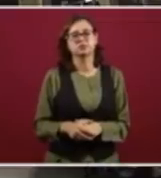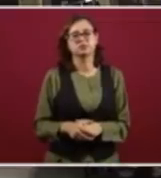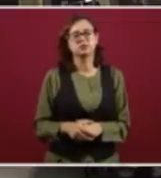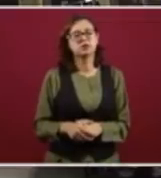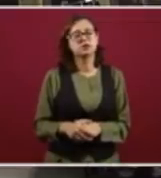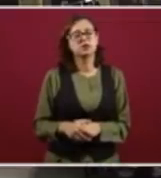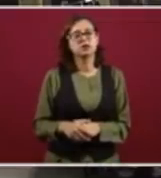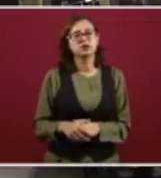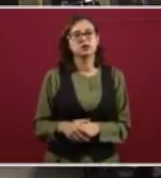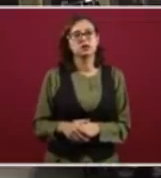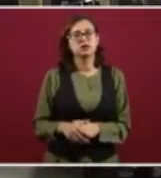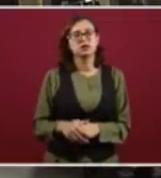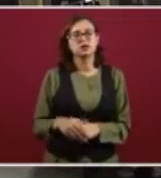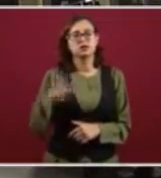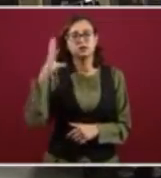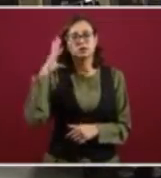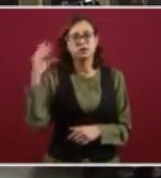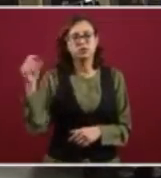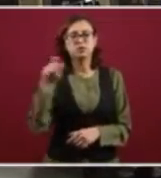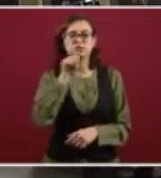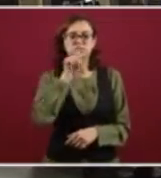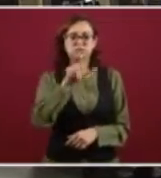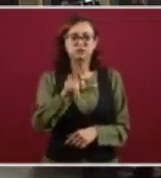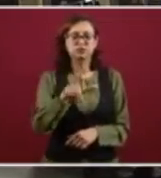Colima, Jalisco